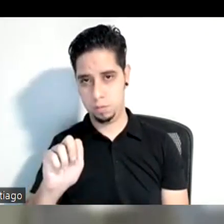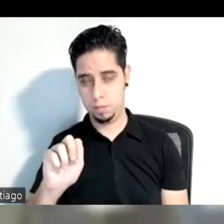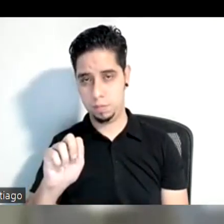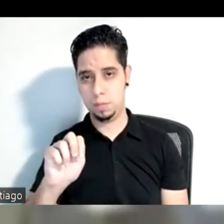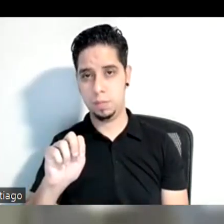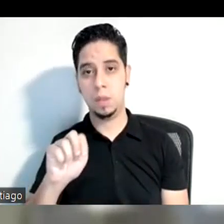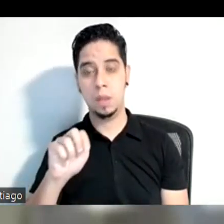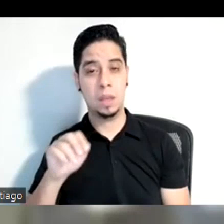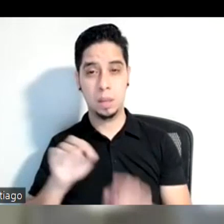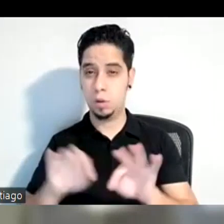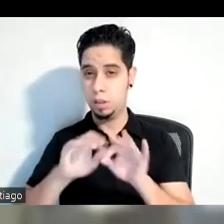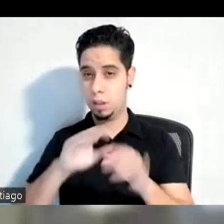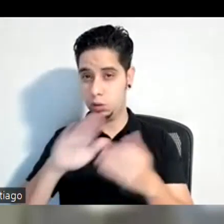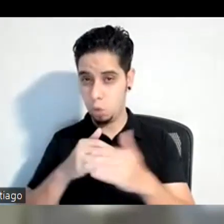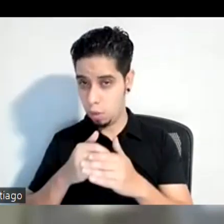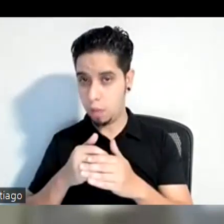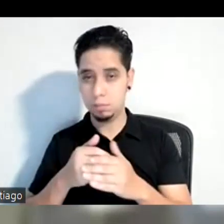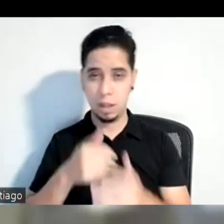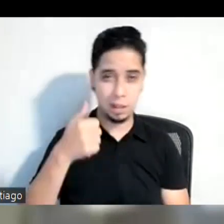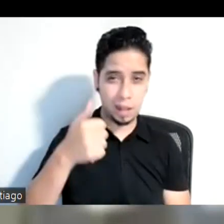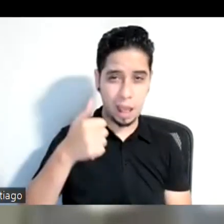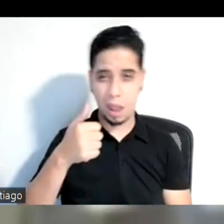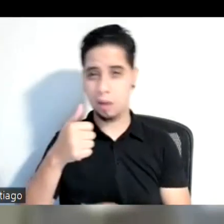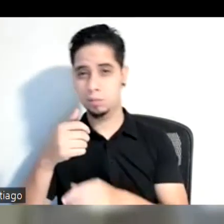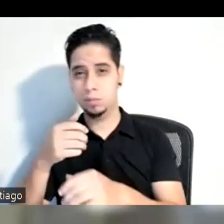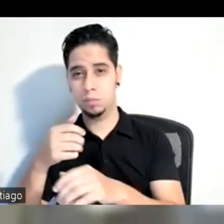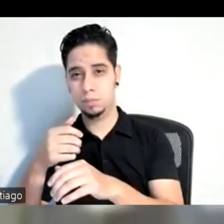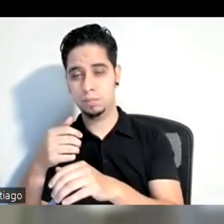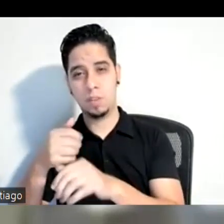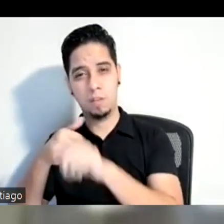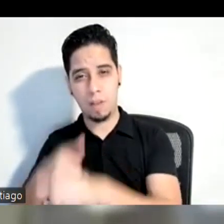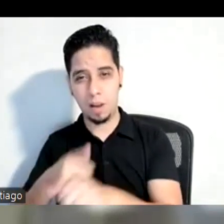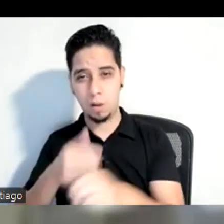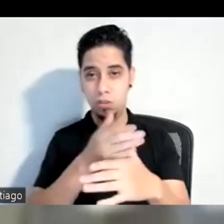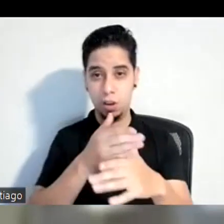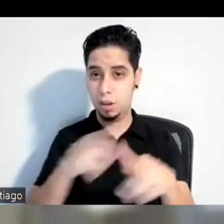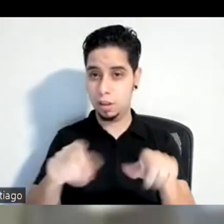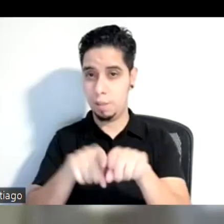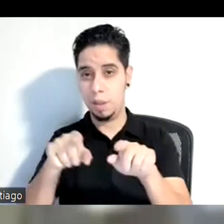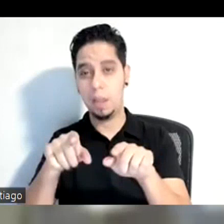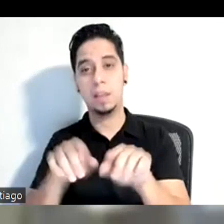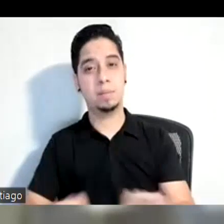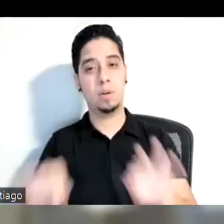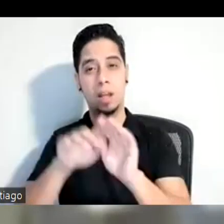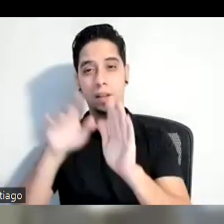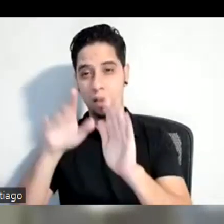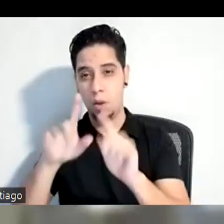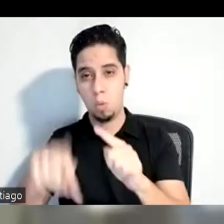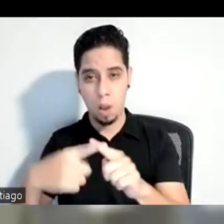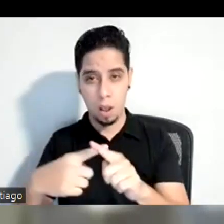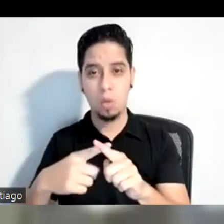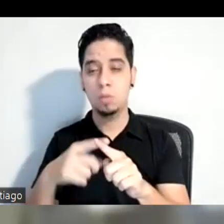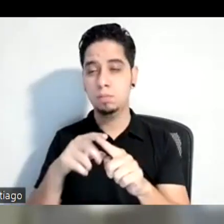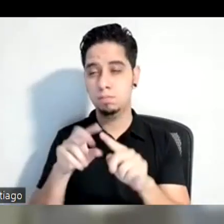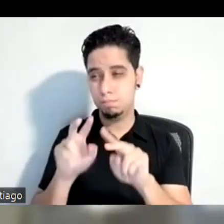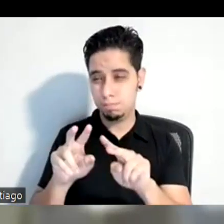nuestras plataformas nos den like, nos den follow, nos den share. Y también importantísimo que cuando estemos